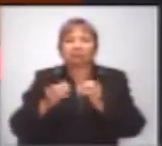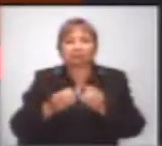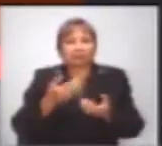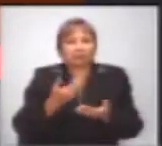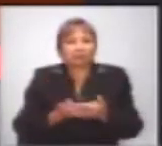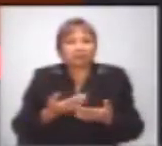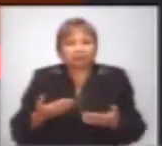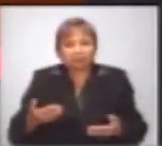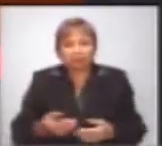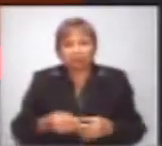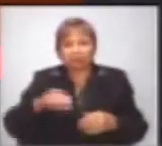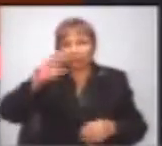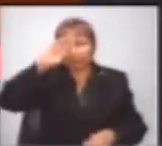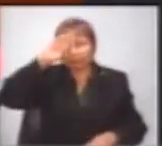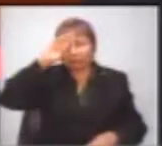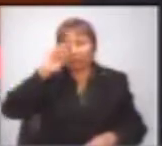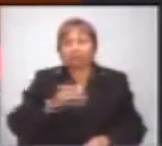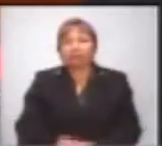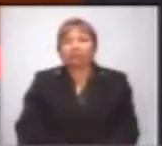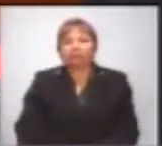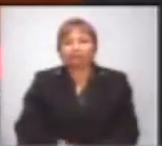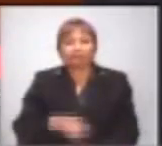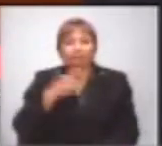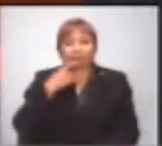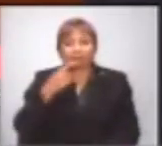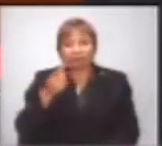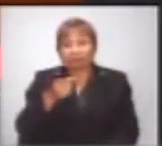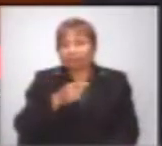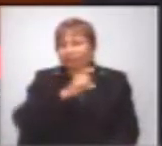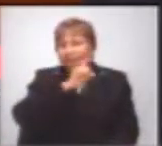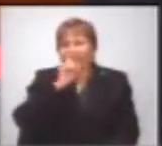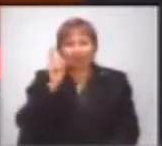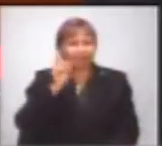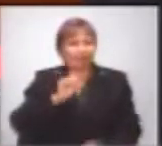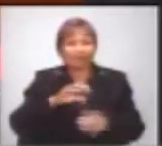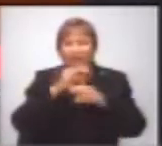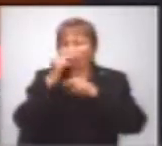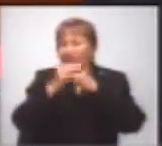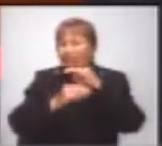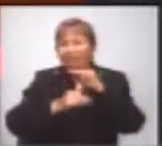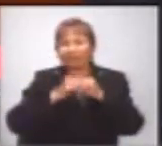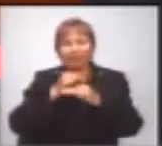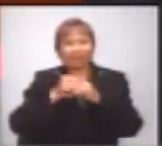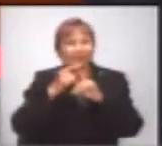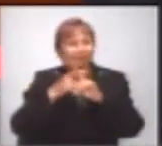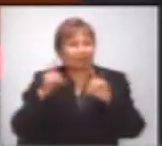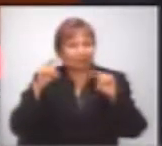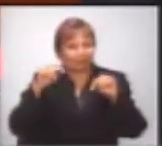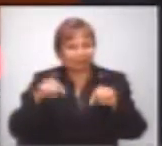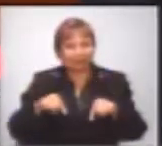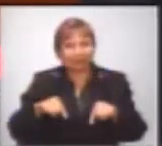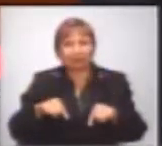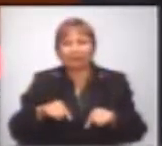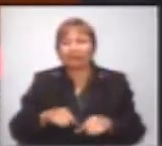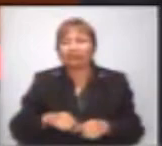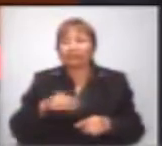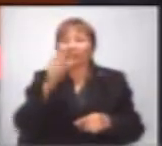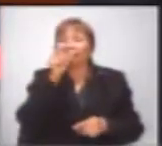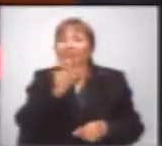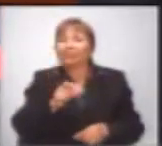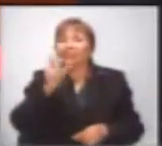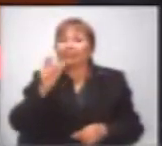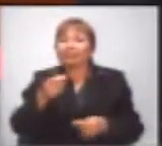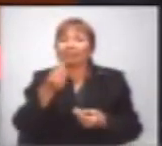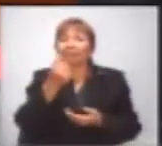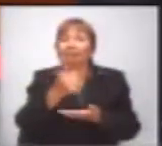producto de las enfermedades preexistentes. Eso en ninguna parte del mundo, y menos en el Perú, donde la gente tiene que